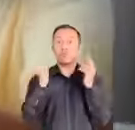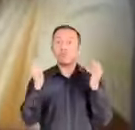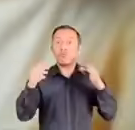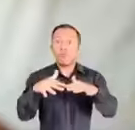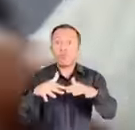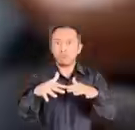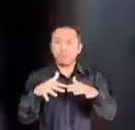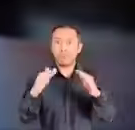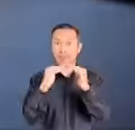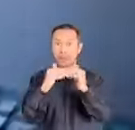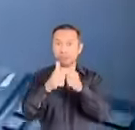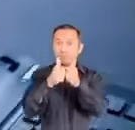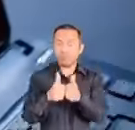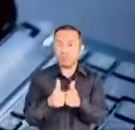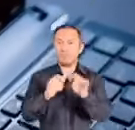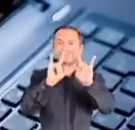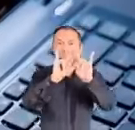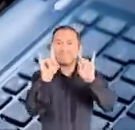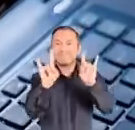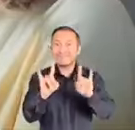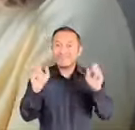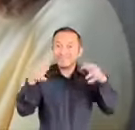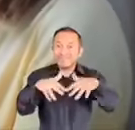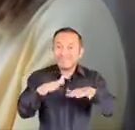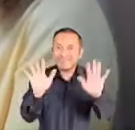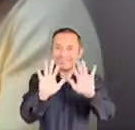Reunirnos, pero cada uno en su casa.